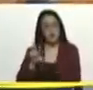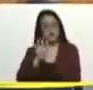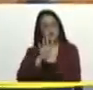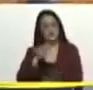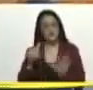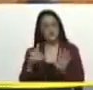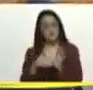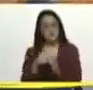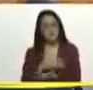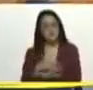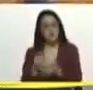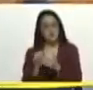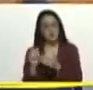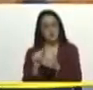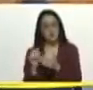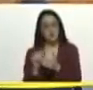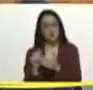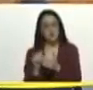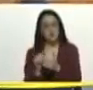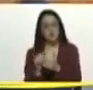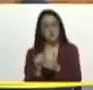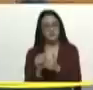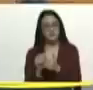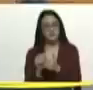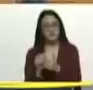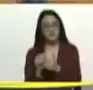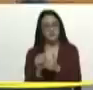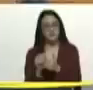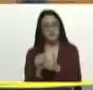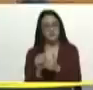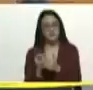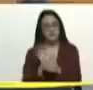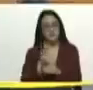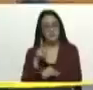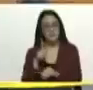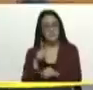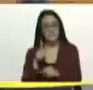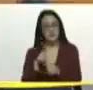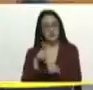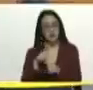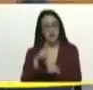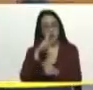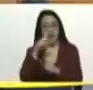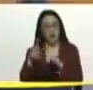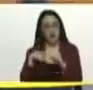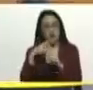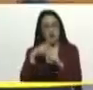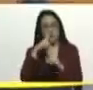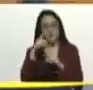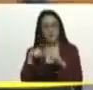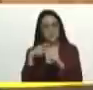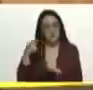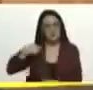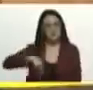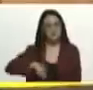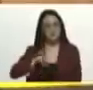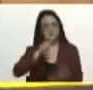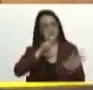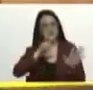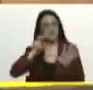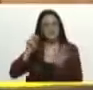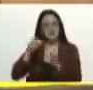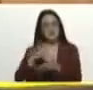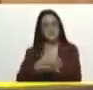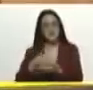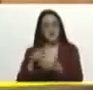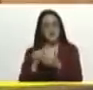mil millones de dólares por petróleo al año a un ingreso de 700